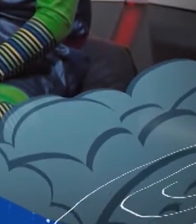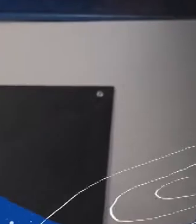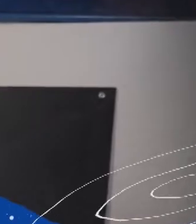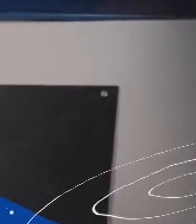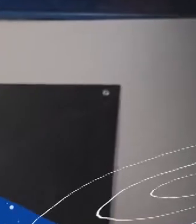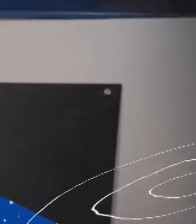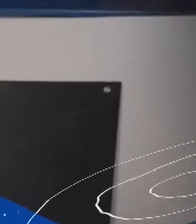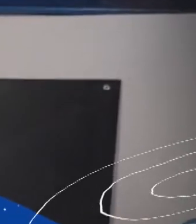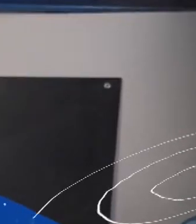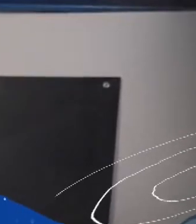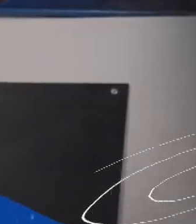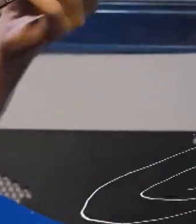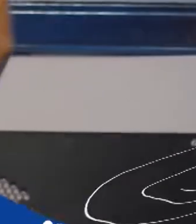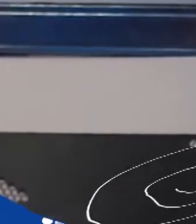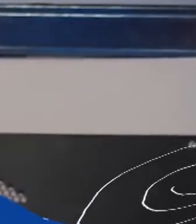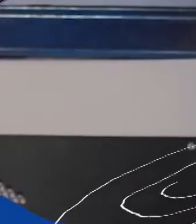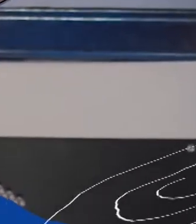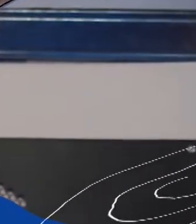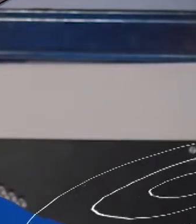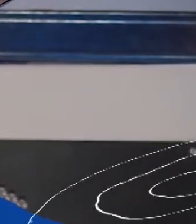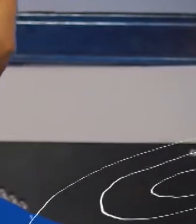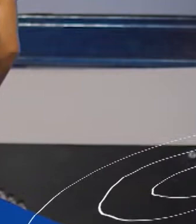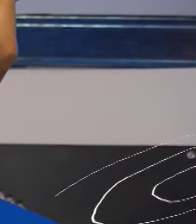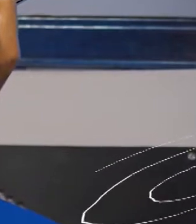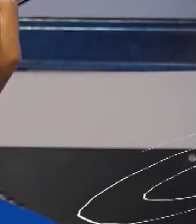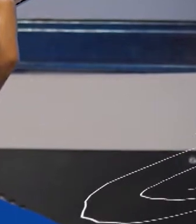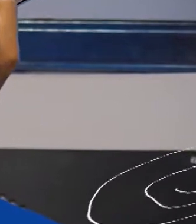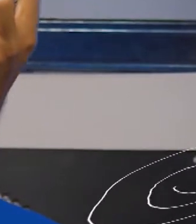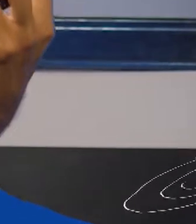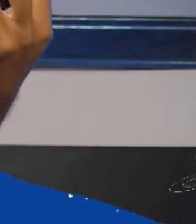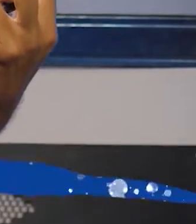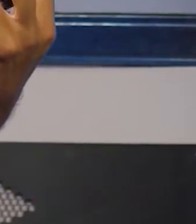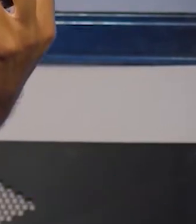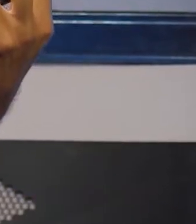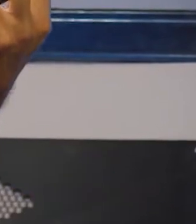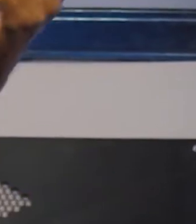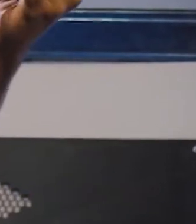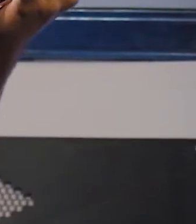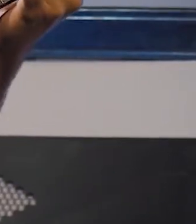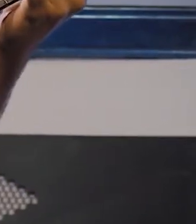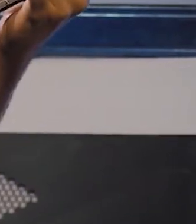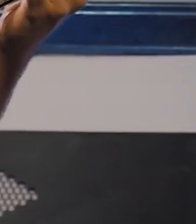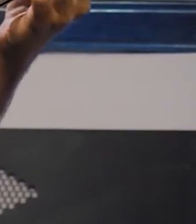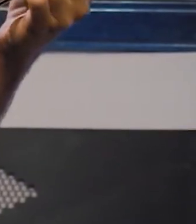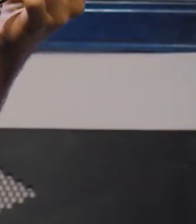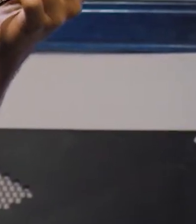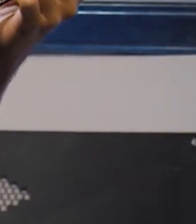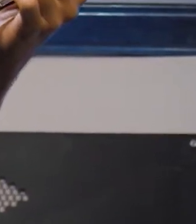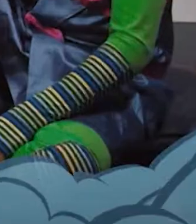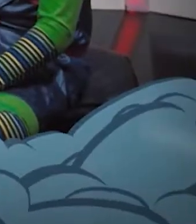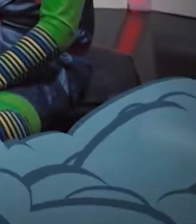vez. Ojalá que esto pronto suceda, así podrá descansar mi pena hasta la próxima